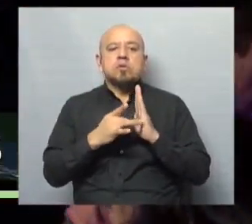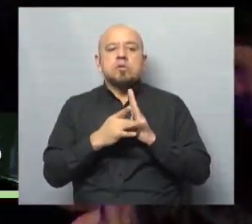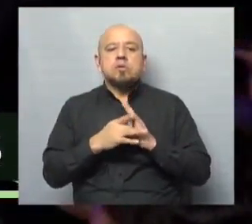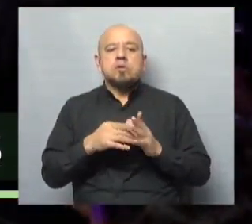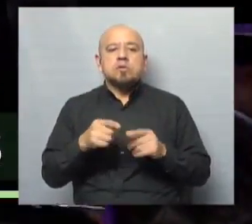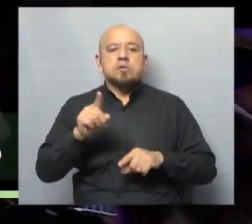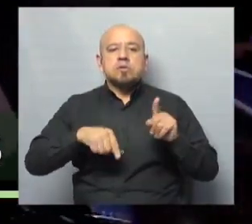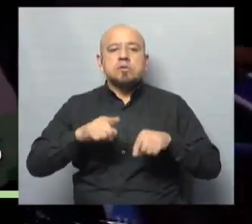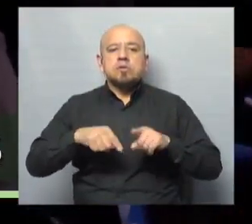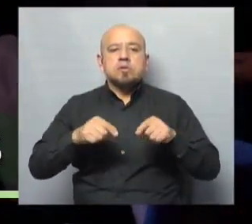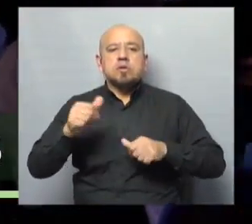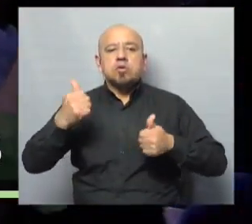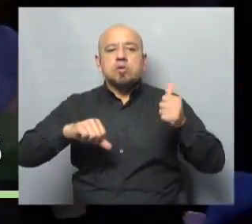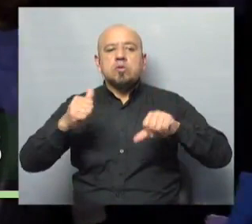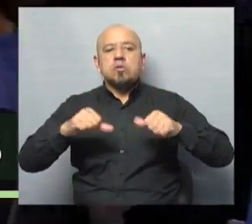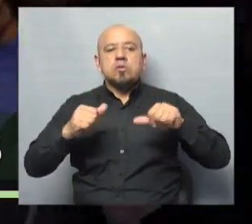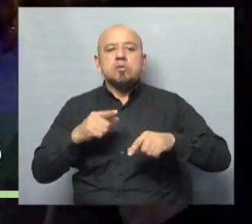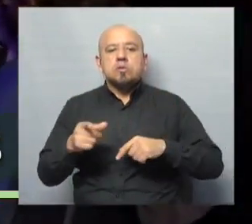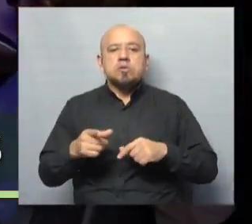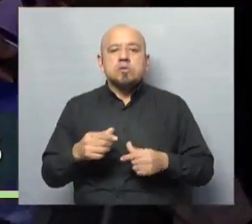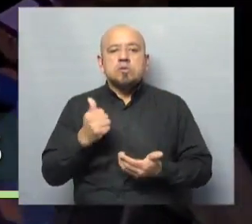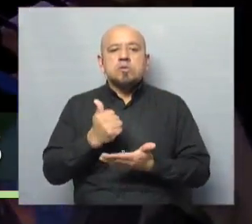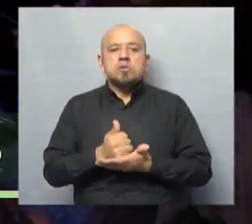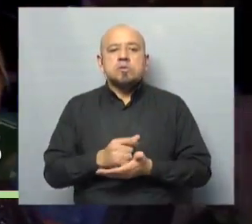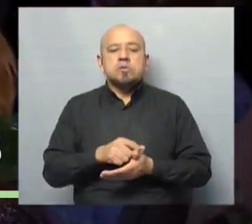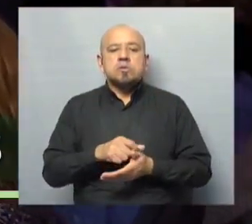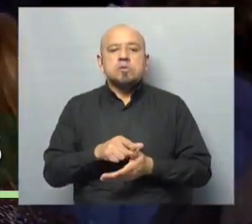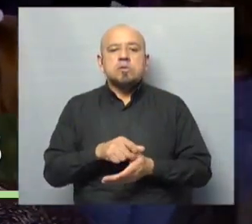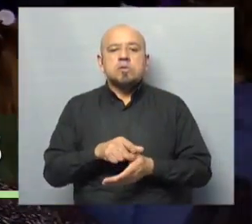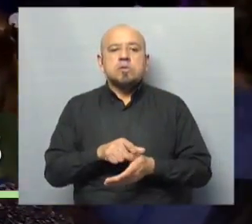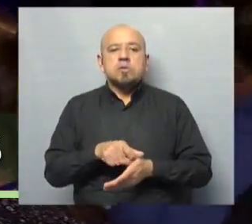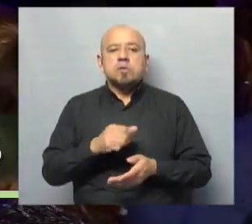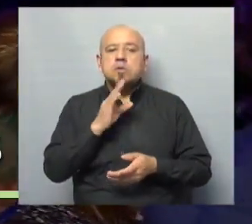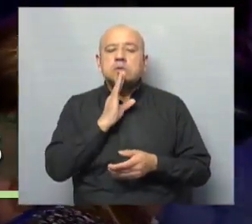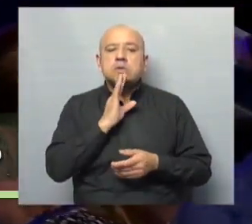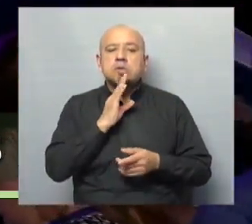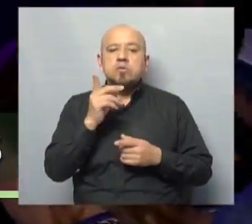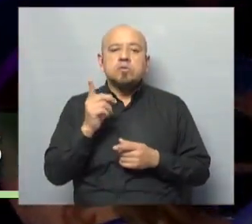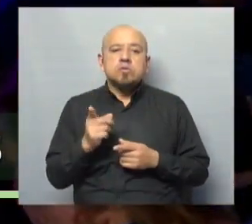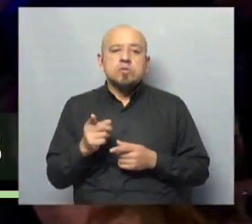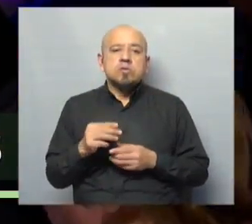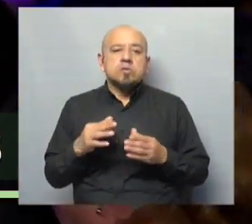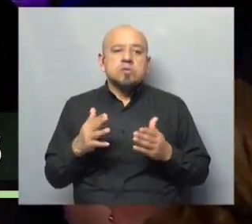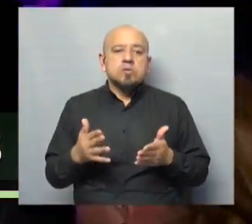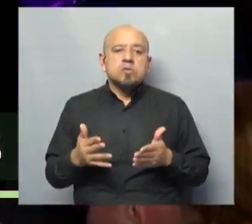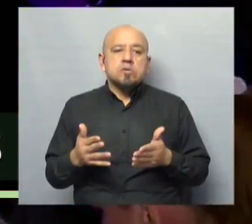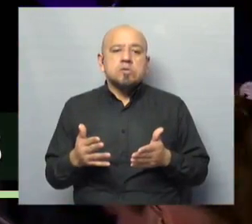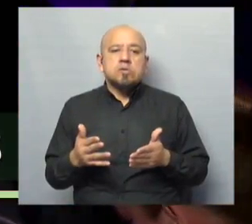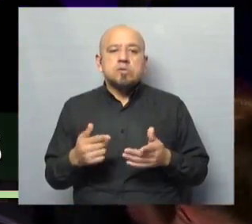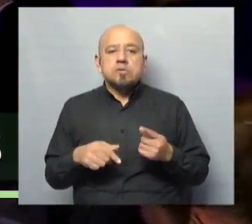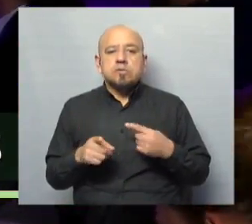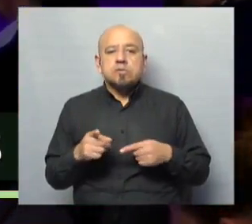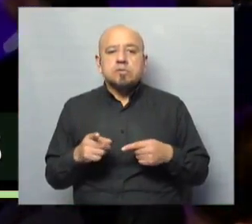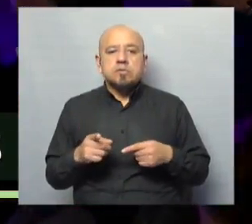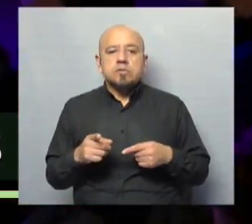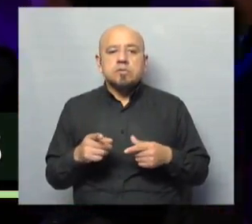gestión de los laboratorios que cuenta con la participación de stewie de lugar de los eeuu y que apunta sobre todo en